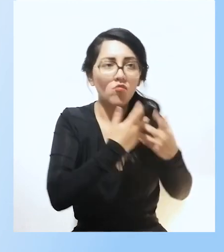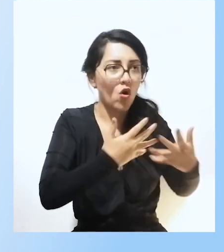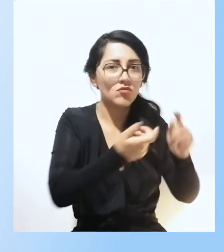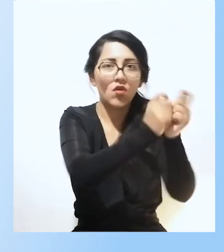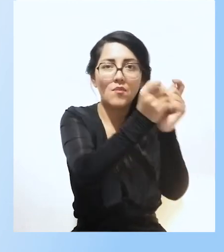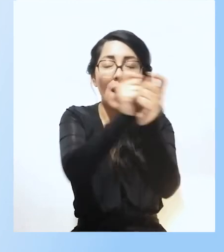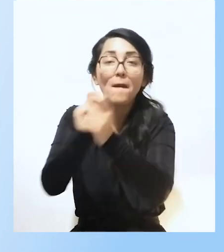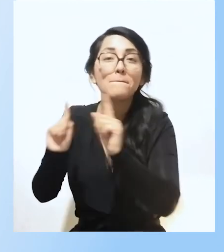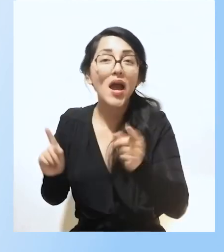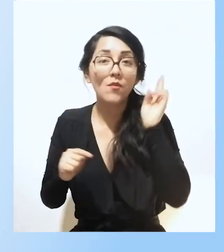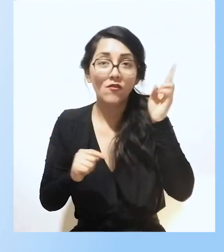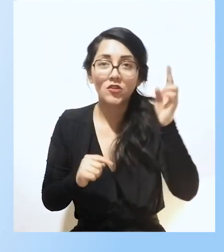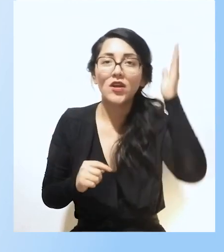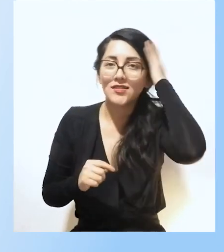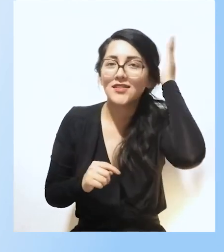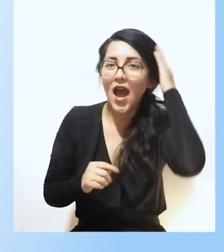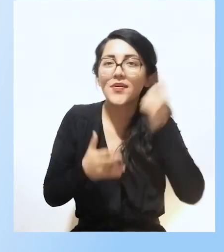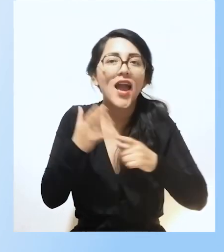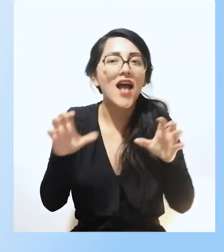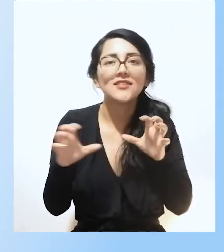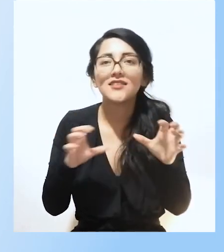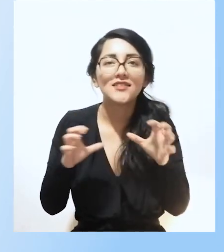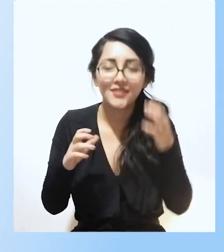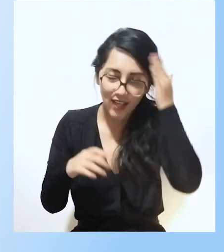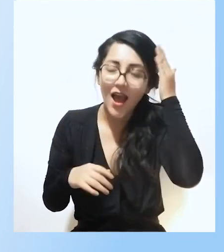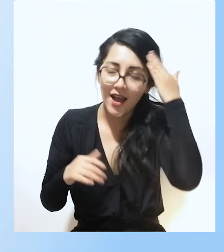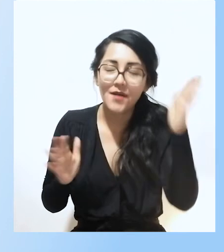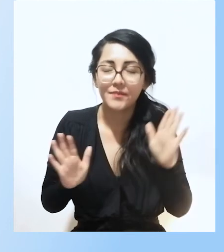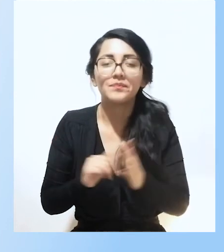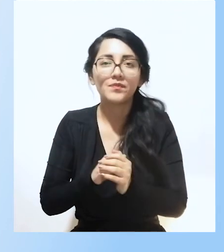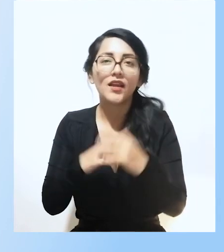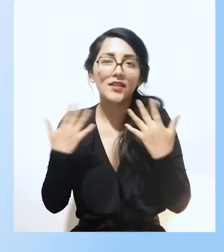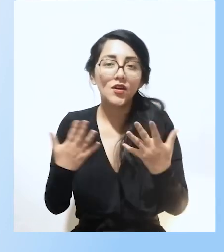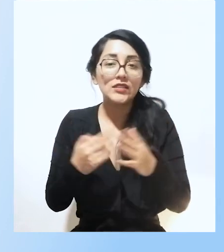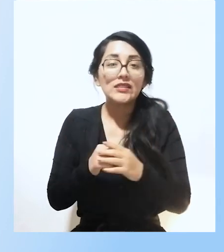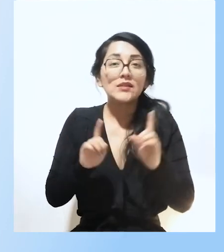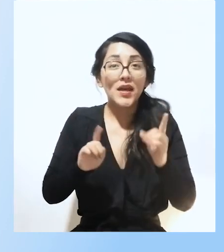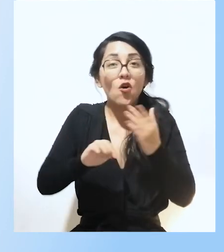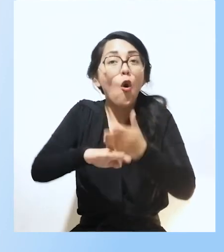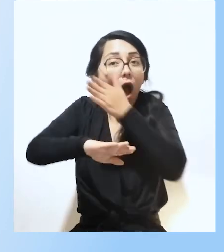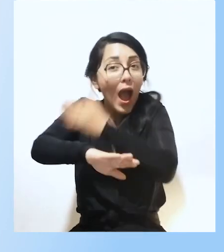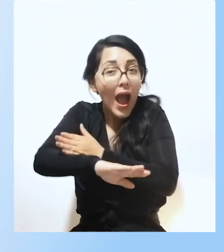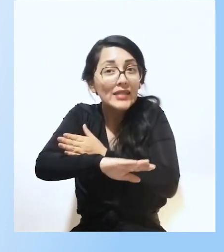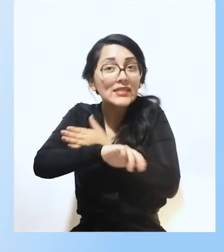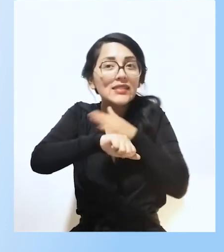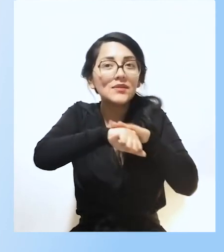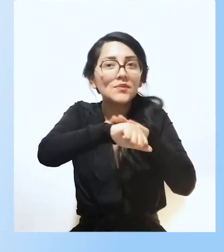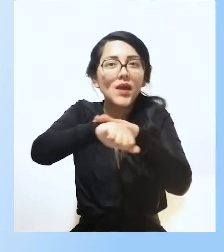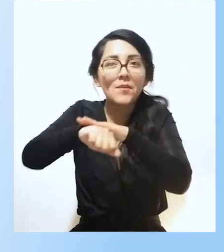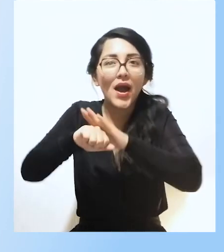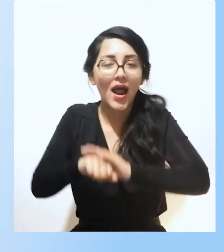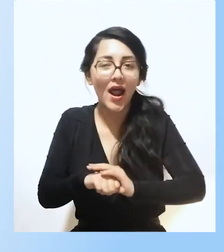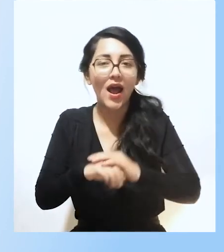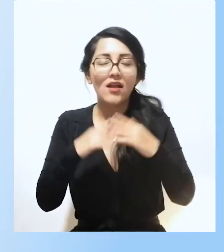El problema de la atención domiciliaria es que hay que preparar a ese profesional antes, no hay que prepararlo en su formación